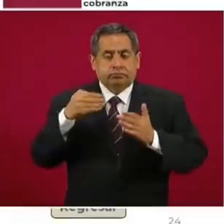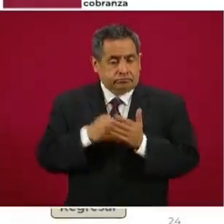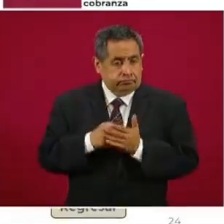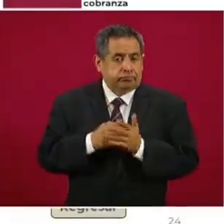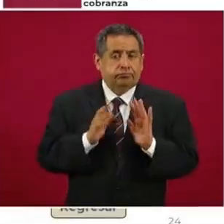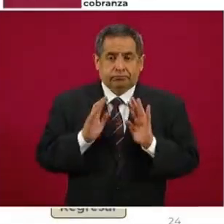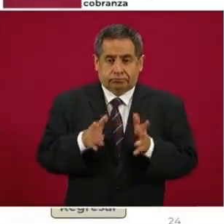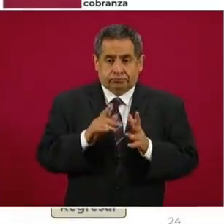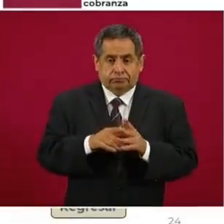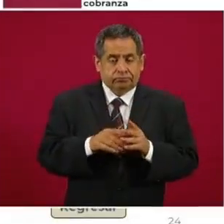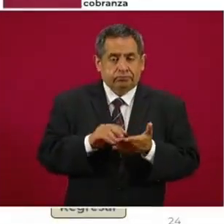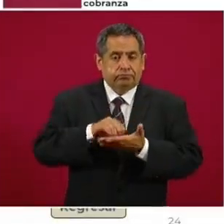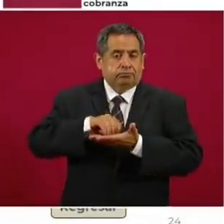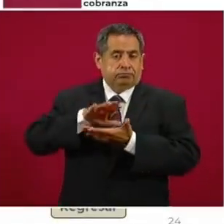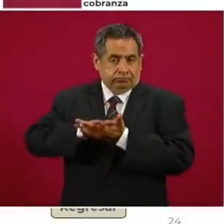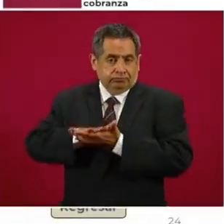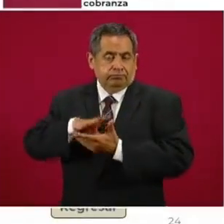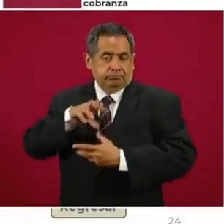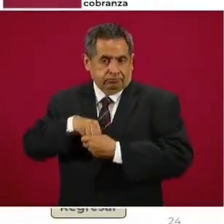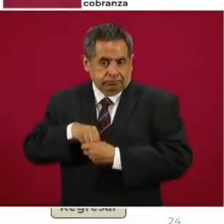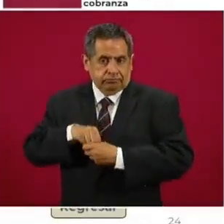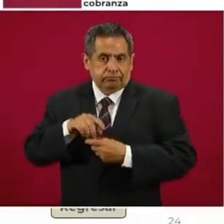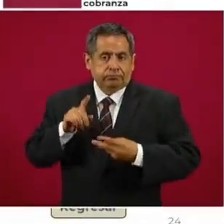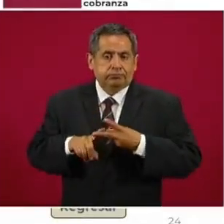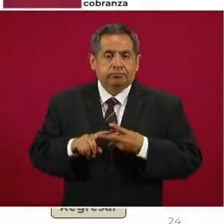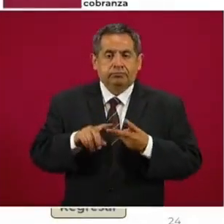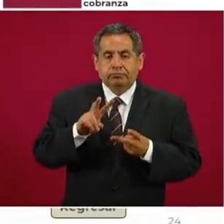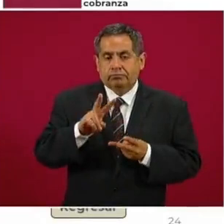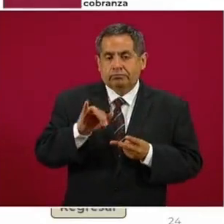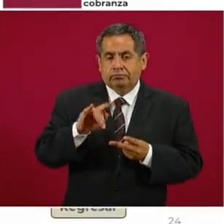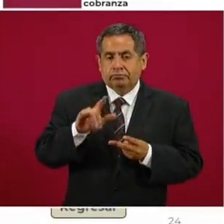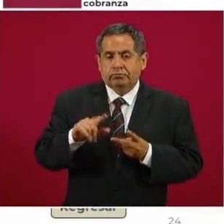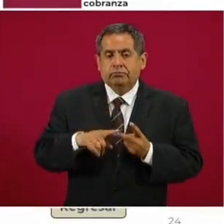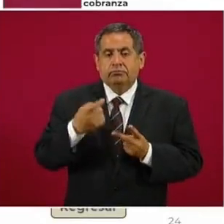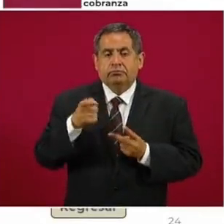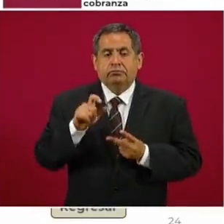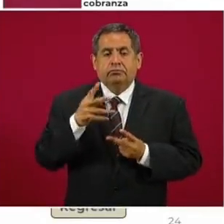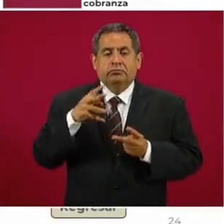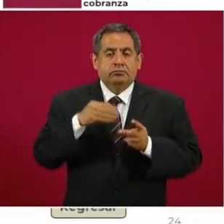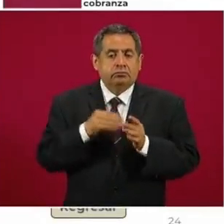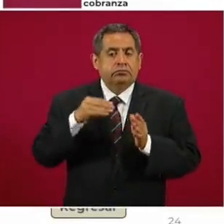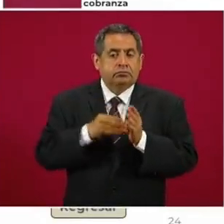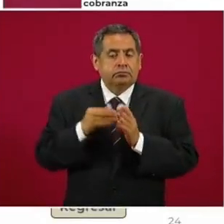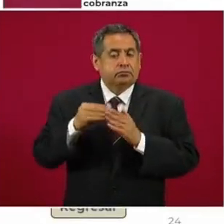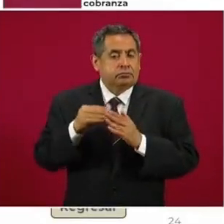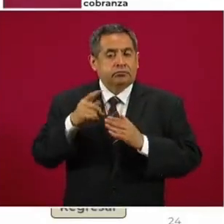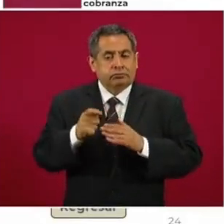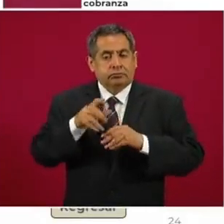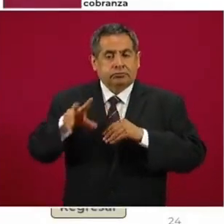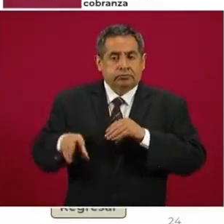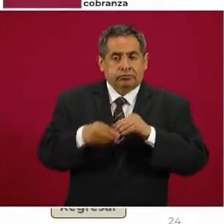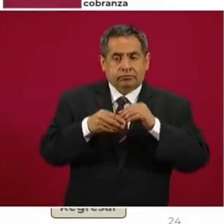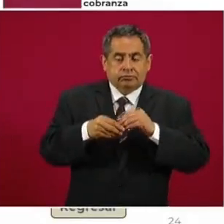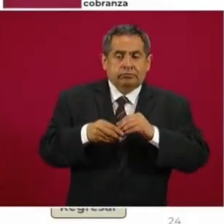que ya sonaron en caja, y el virtual son los 124,000 millones de pesos adicionales